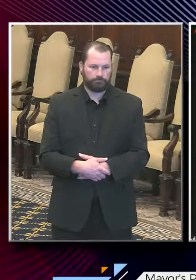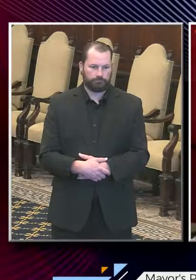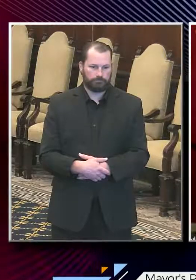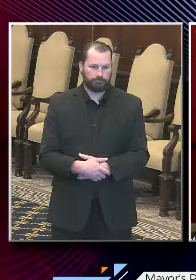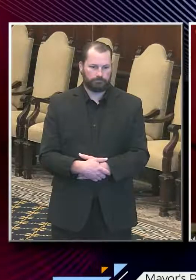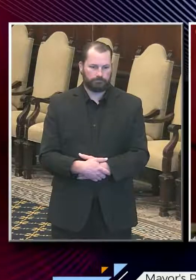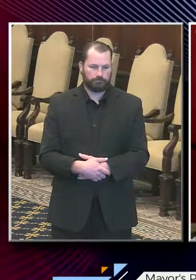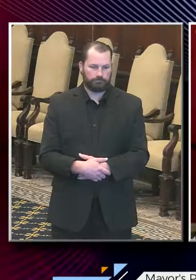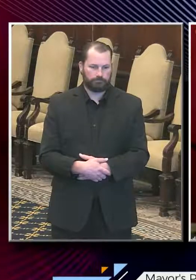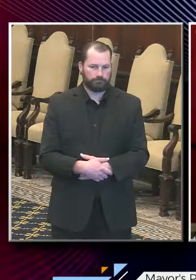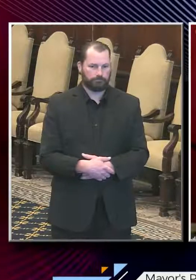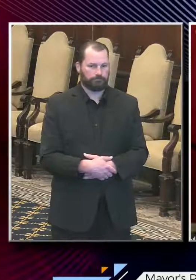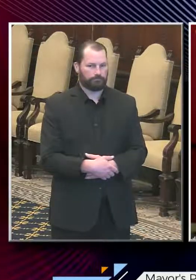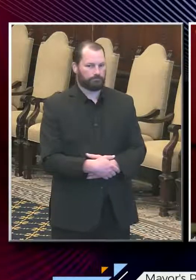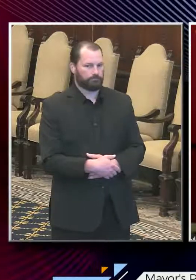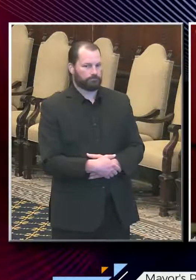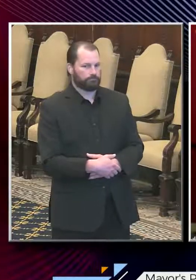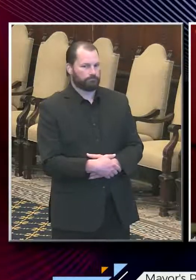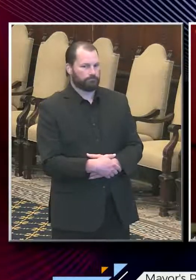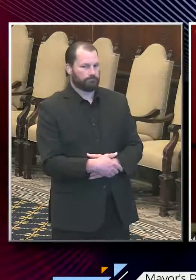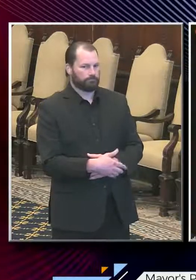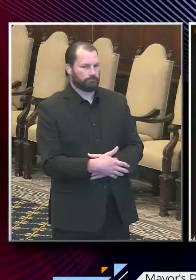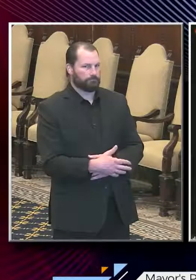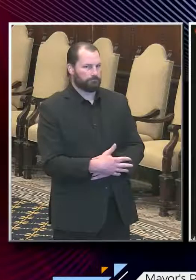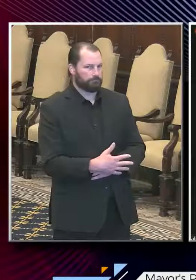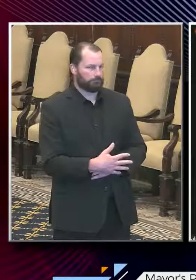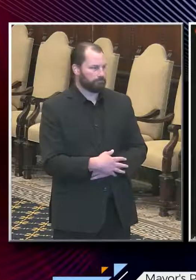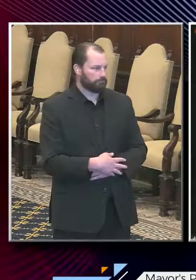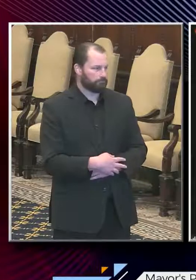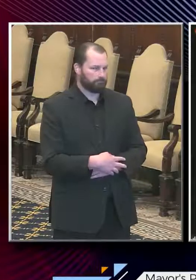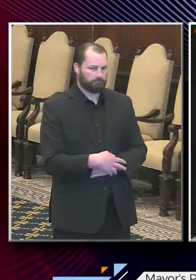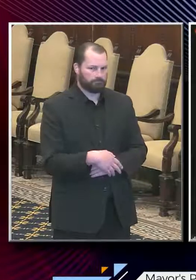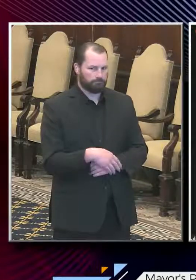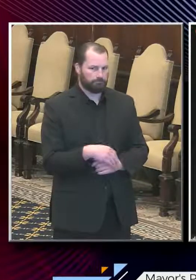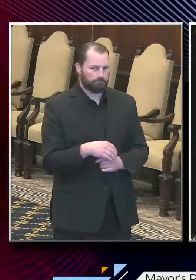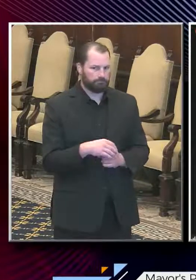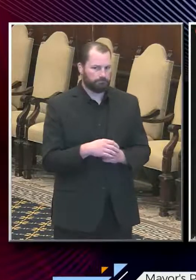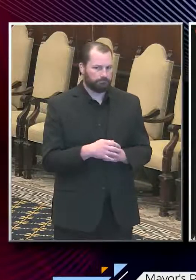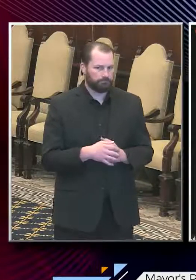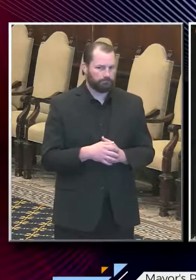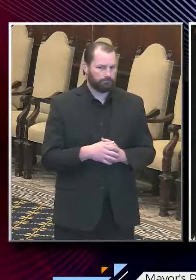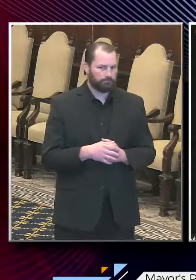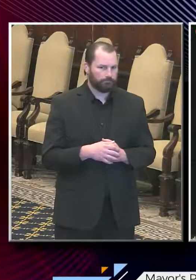Perla? Perla, think you muted yourself yeah